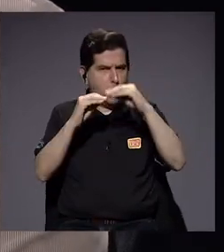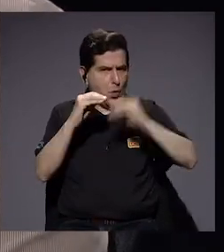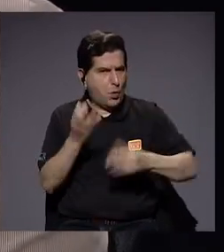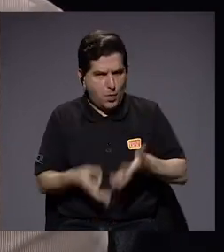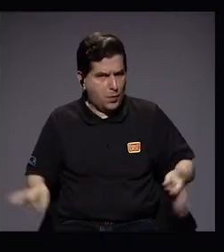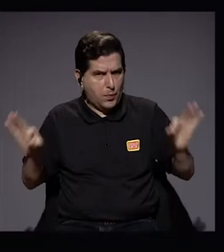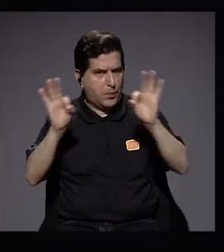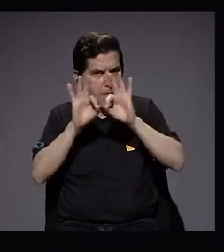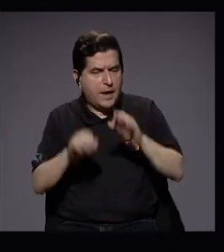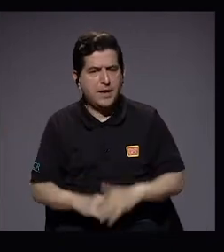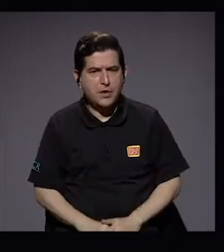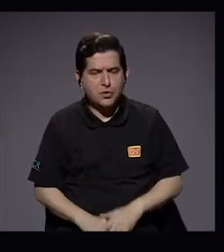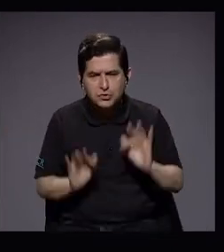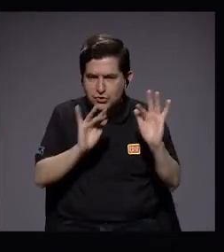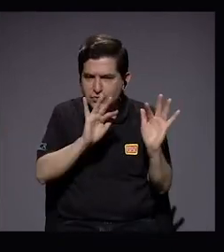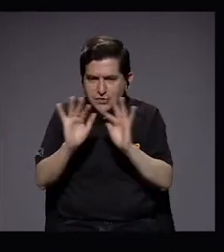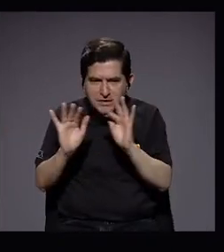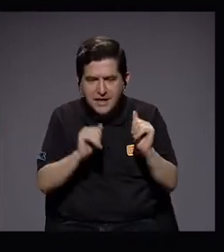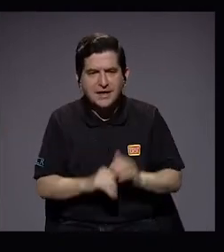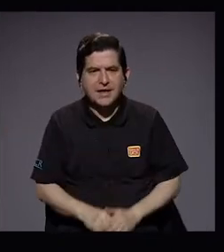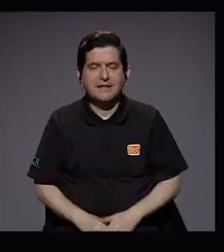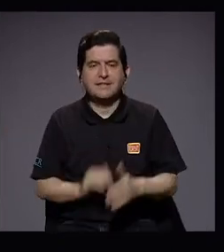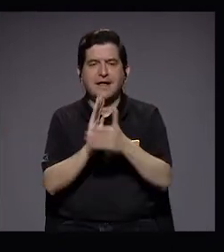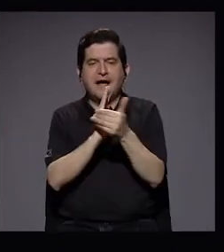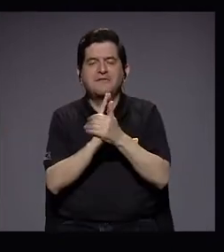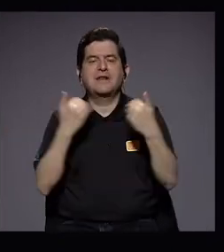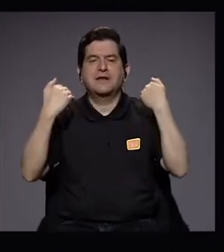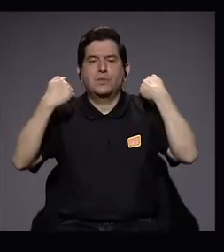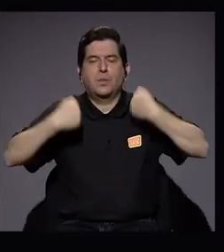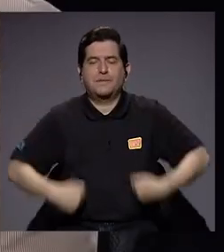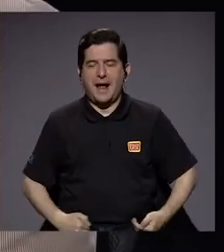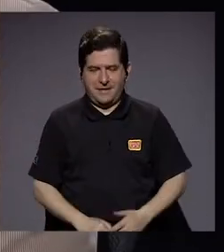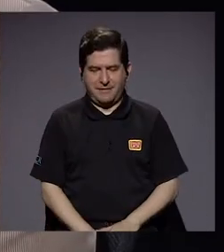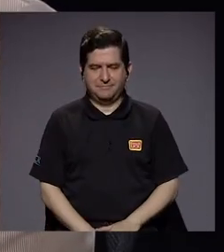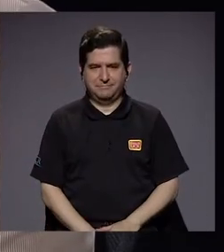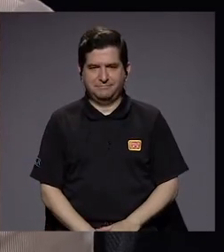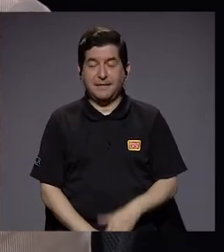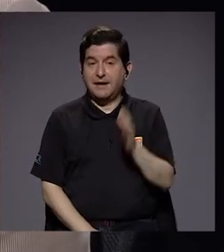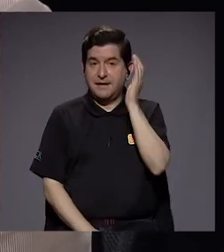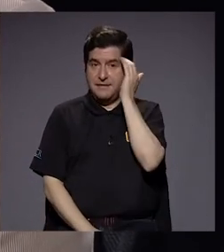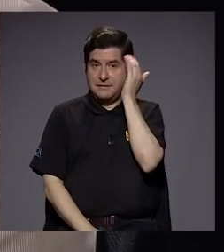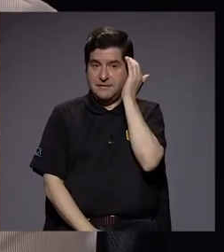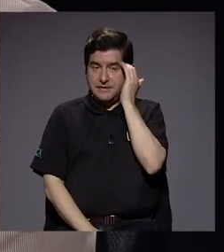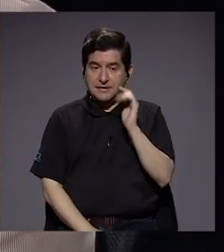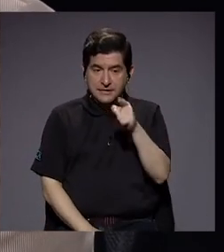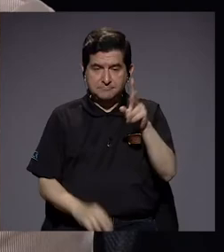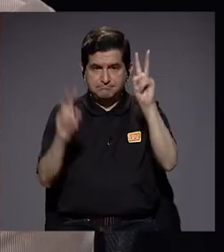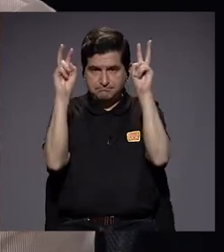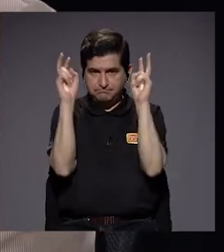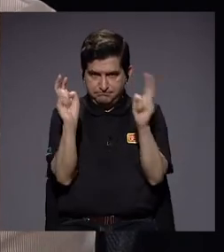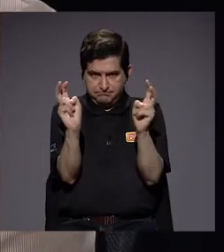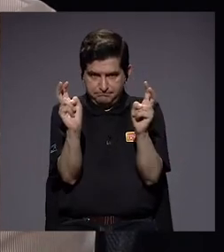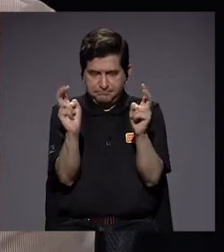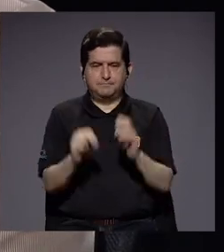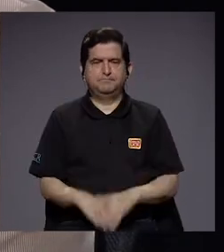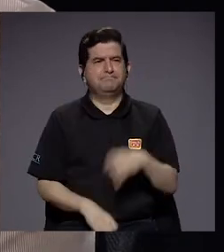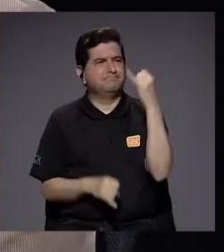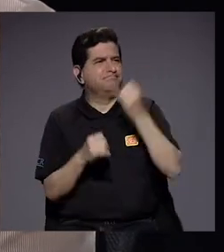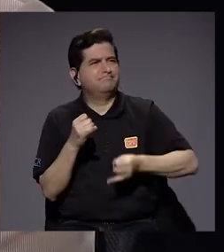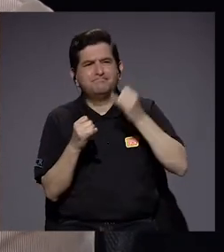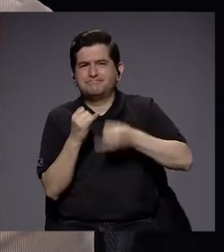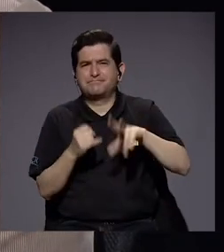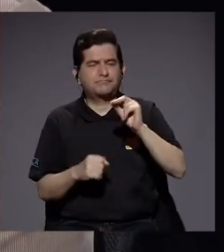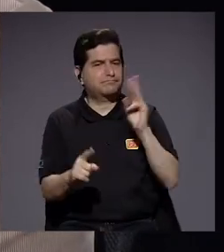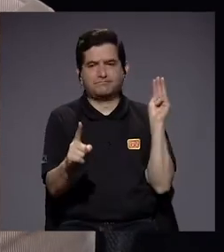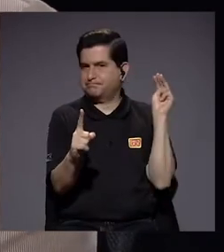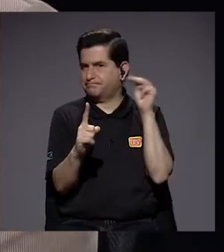importante, que es la digitalización del talento humano. Hay que tomar en cuenta aquí que estos temas, al final de